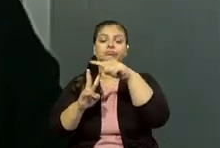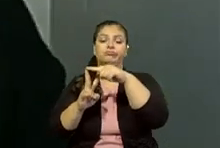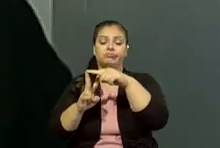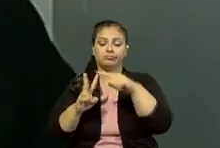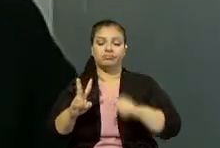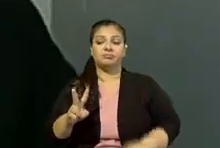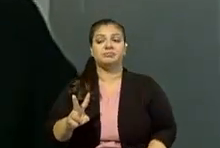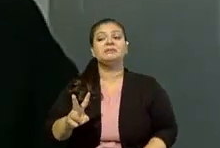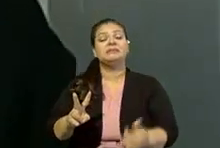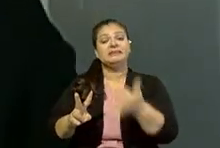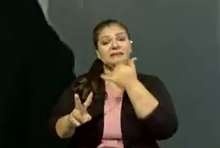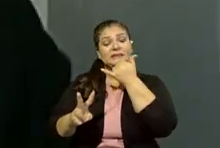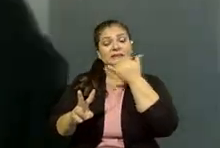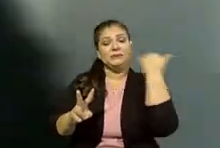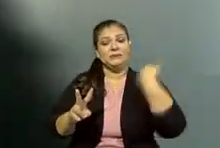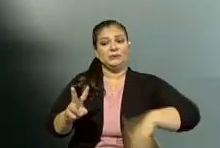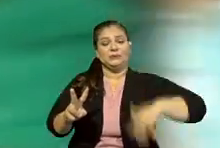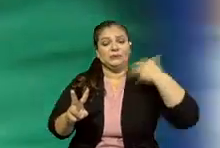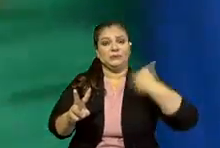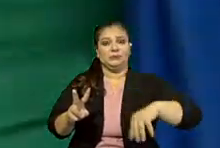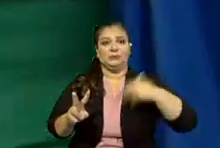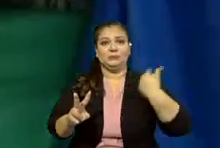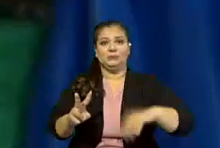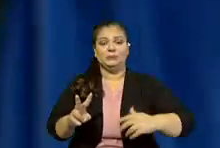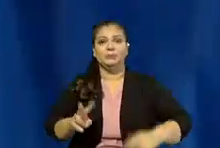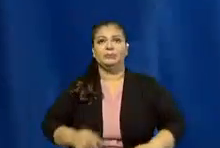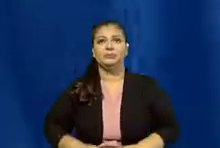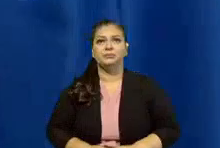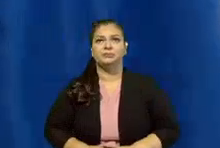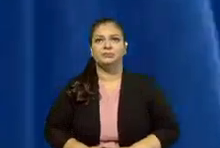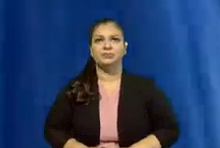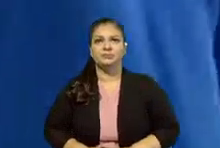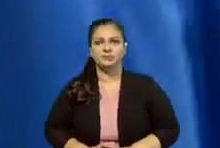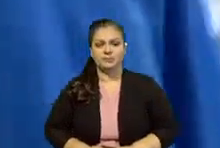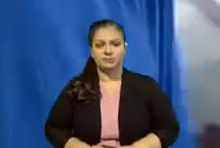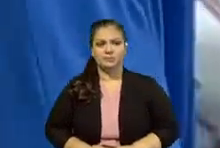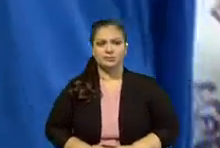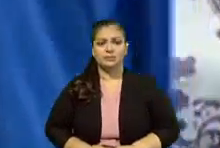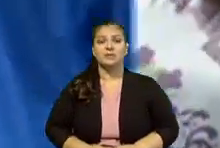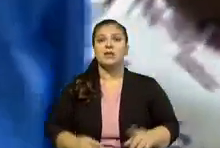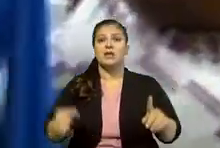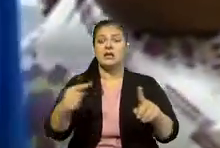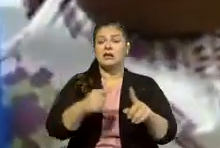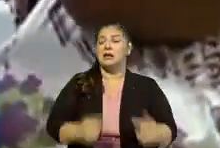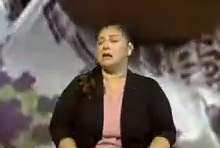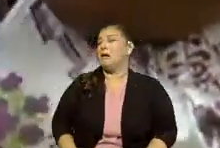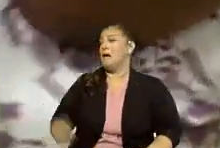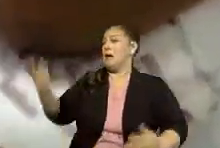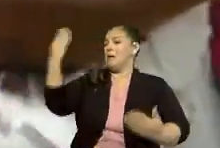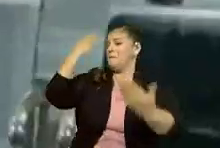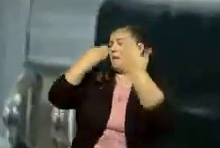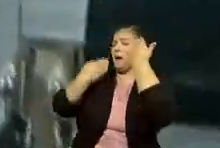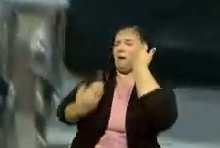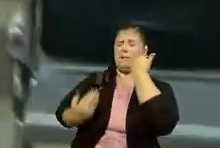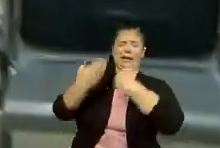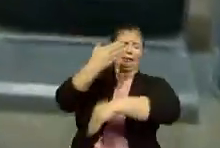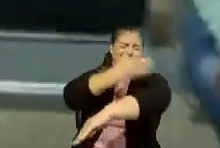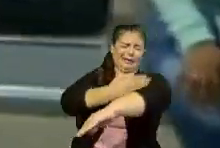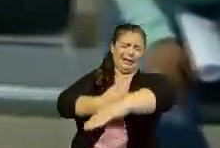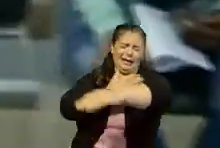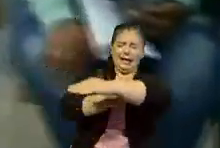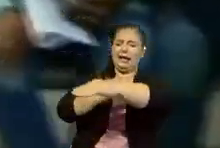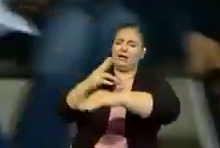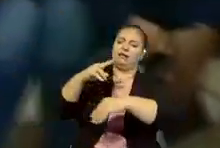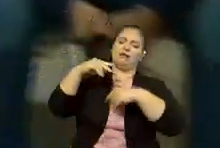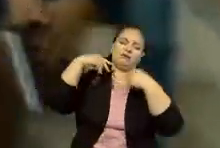empeora la conducta de los infractores. Dejaron de golpearla recién cuando la afectada cayó sobre la acera. Creían que ya